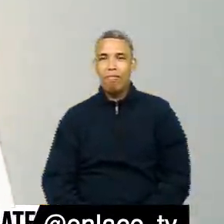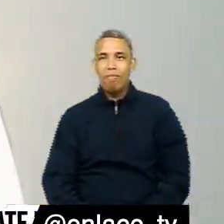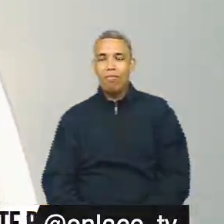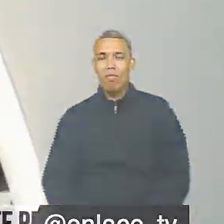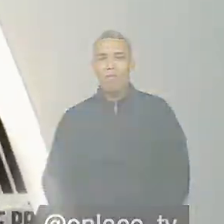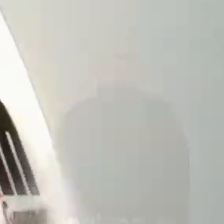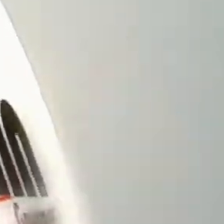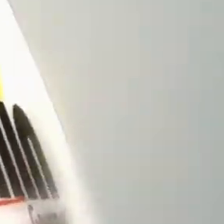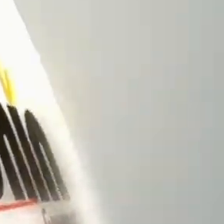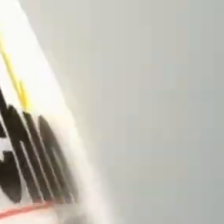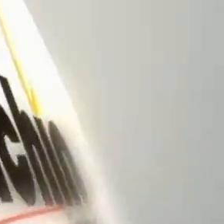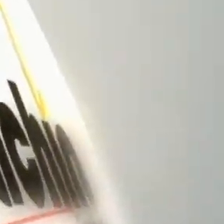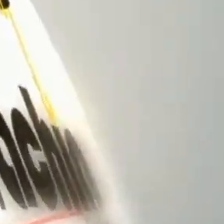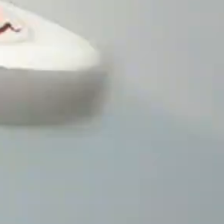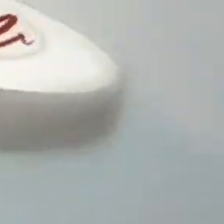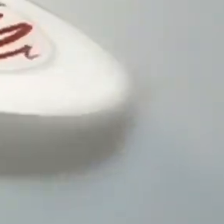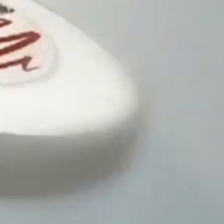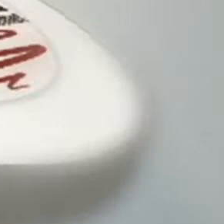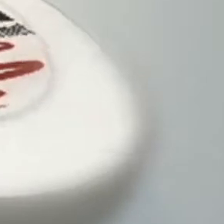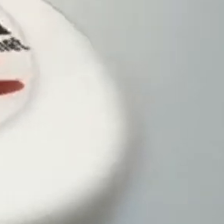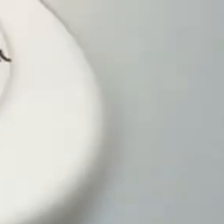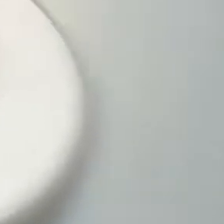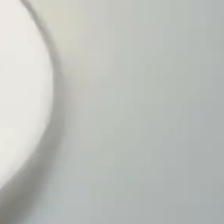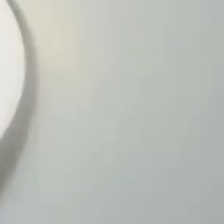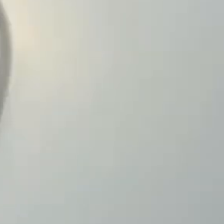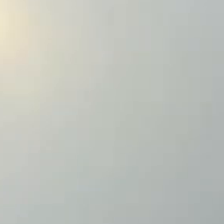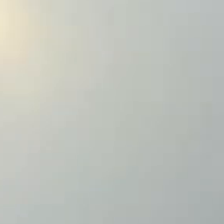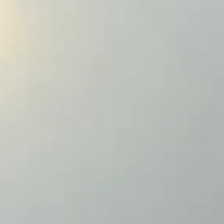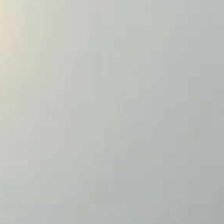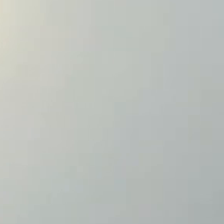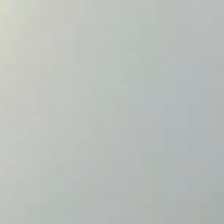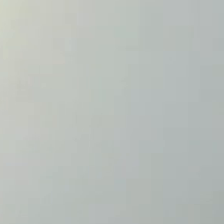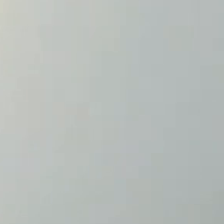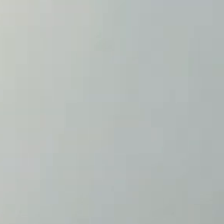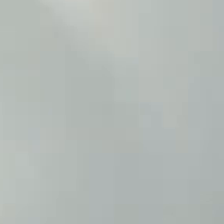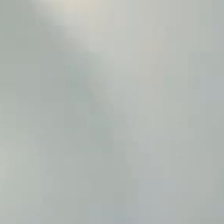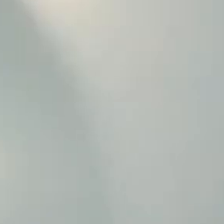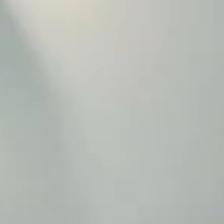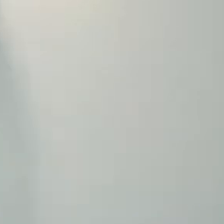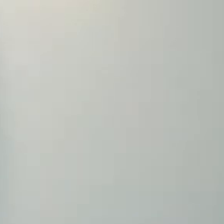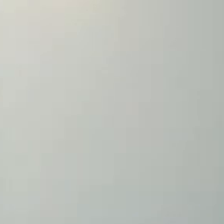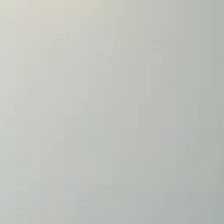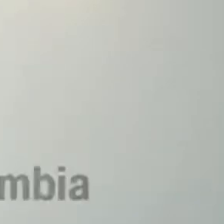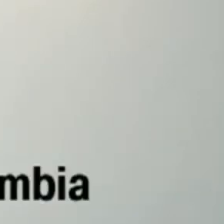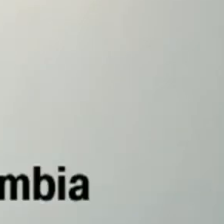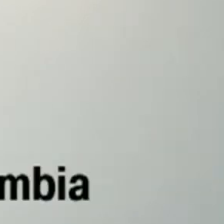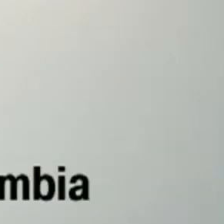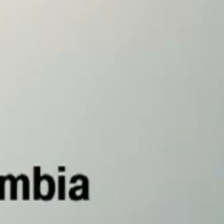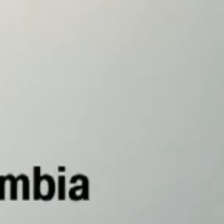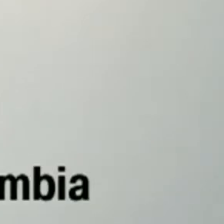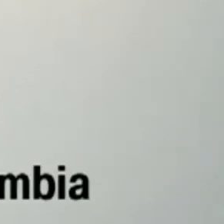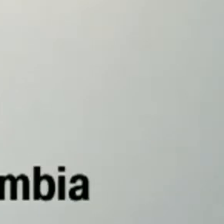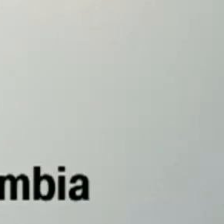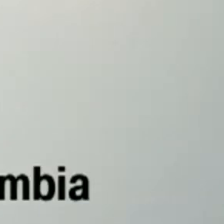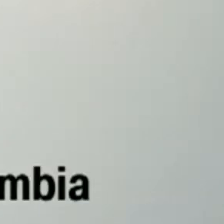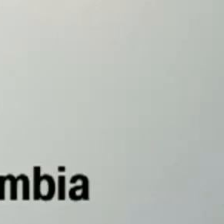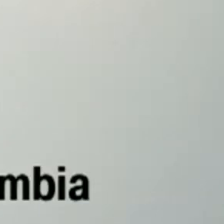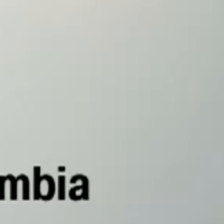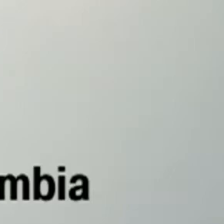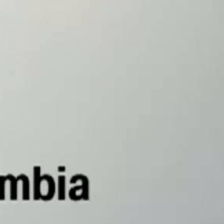Hasta aquí los deportes, con el patrocinio de Restaurante El Machín Gourmet, ahora en su nueva sede en el barrio Colombia.